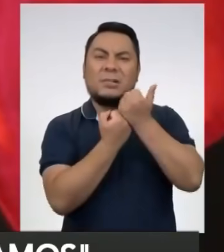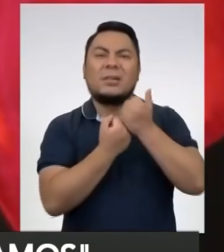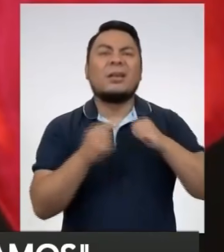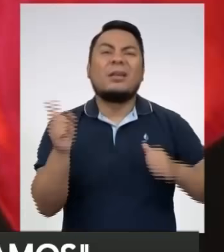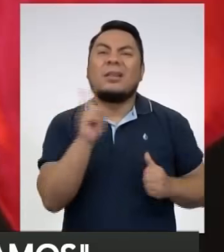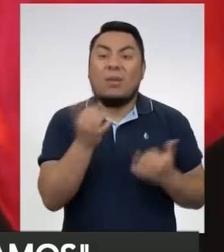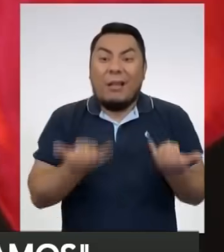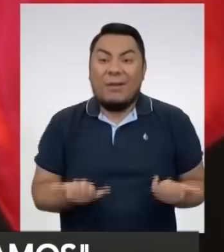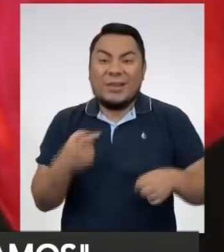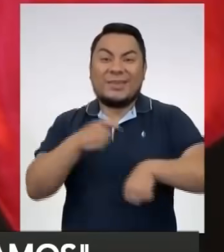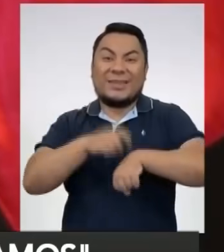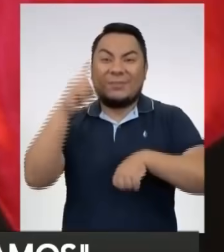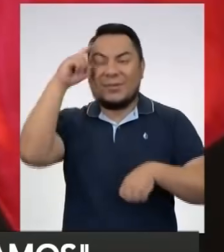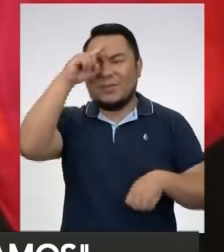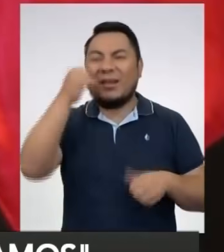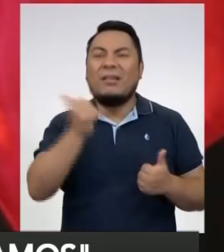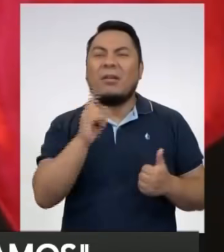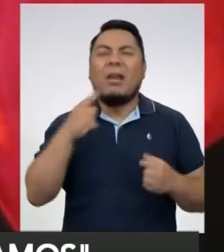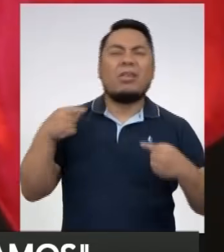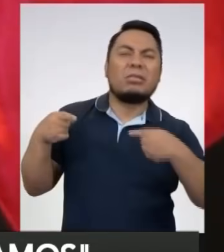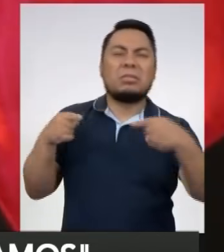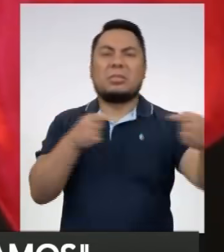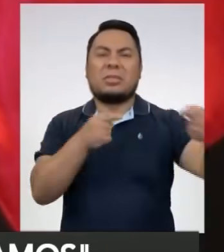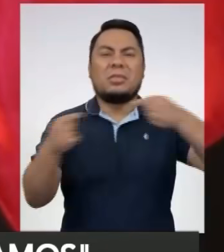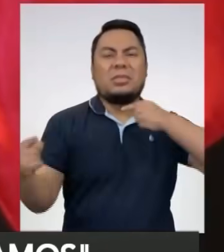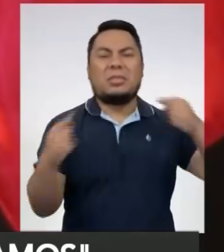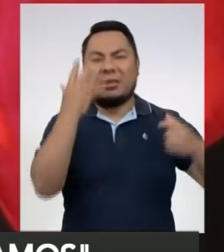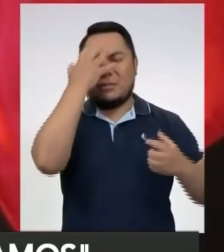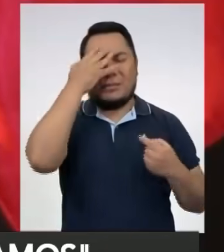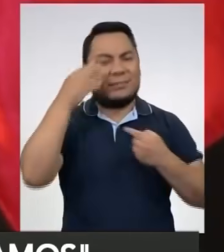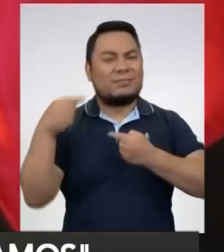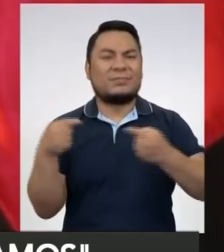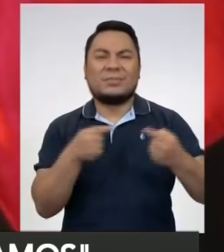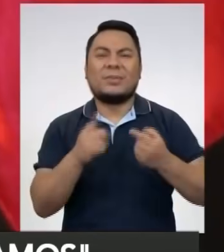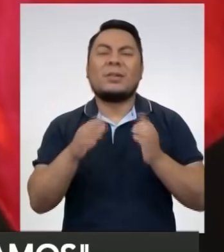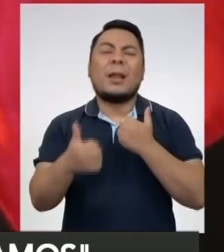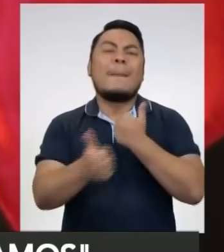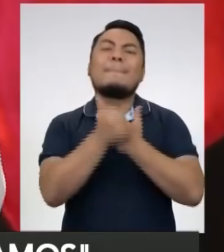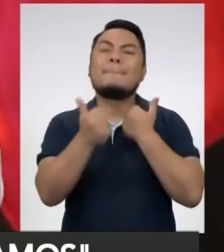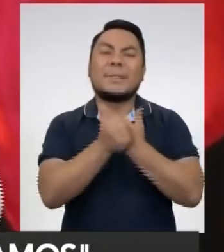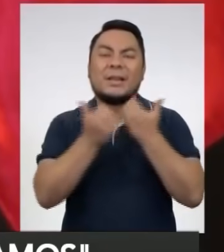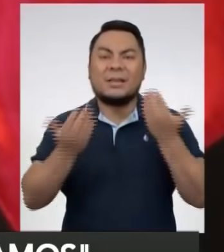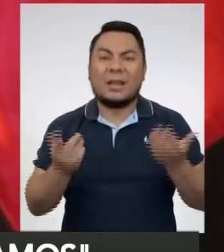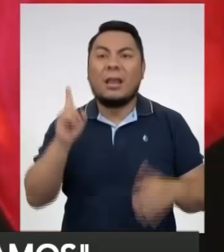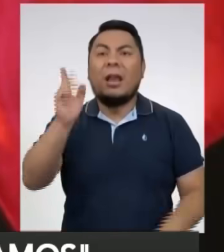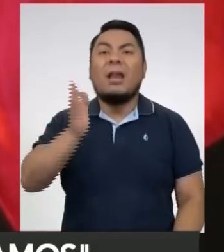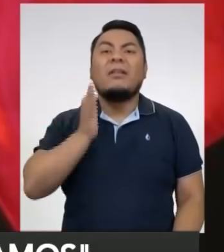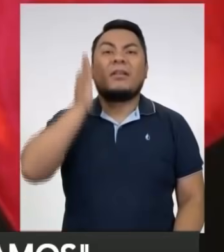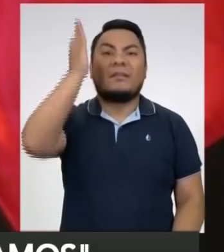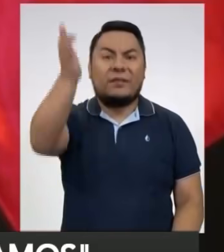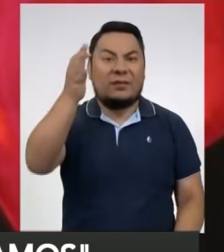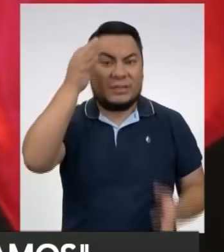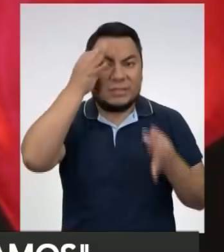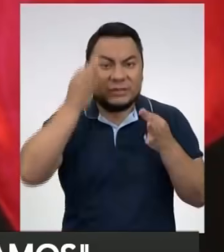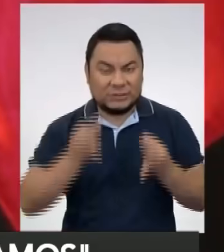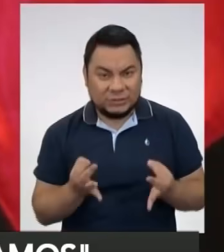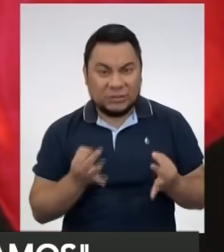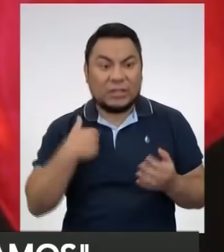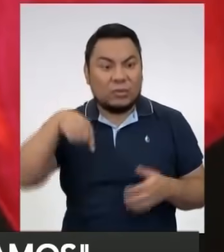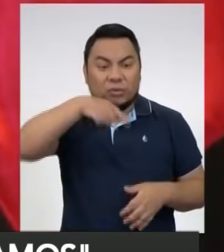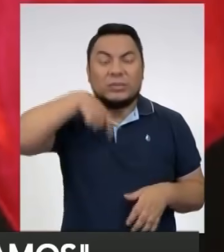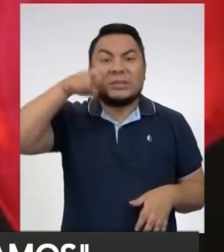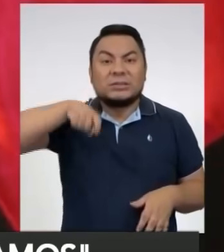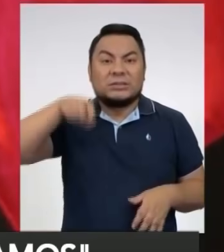etapa distorsiones que pueden hacer poner en riesgo posteriores decisiones que